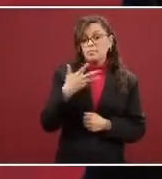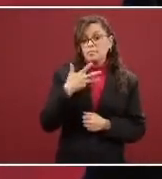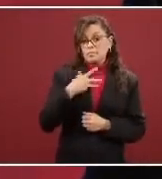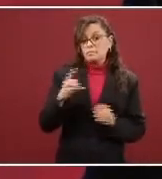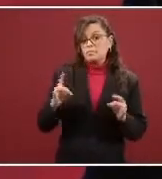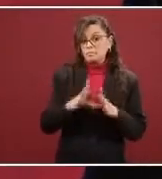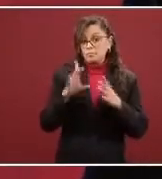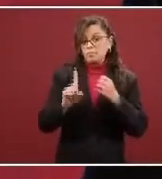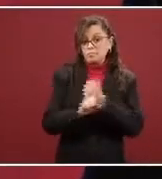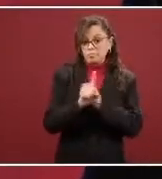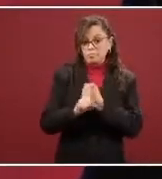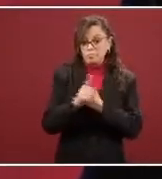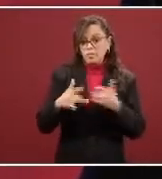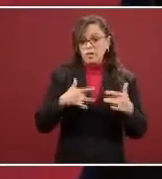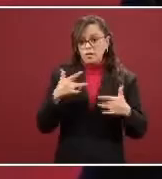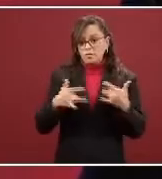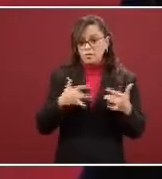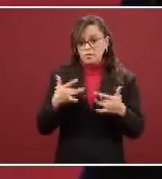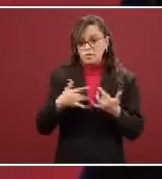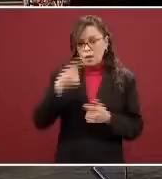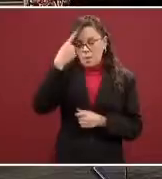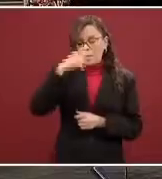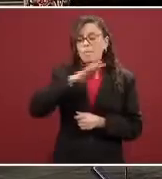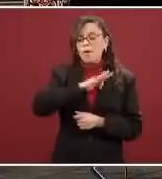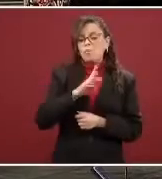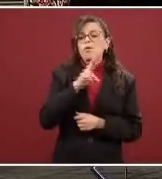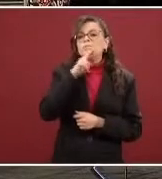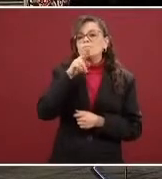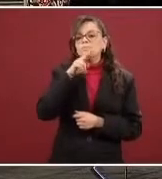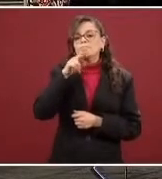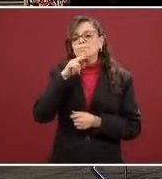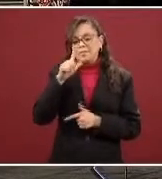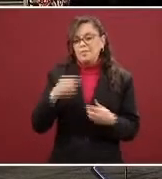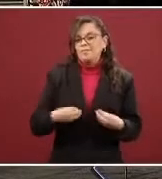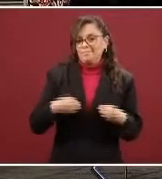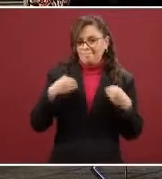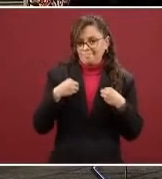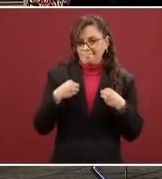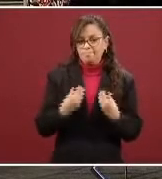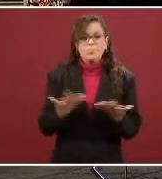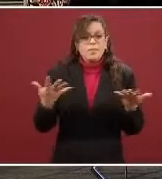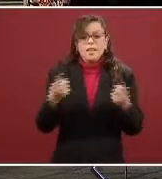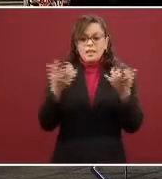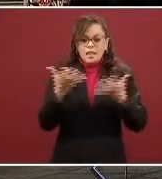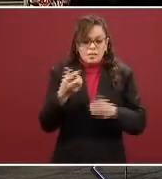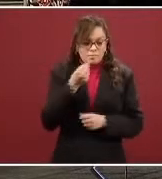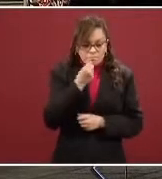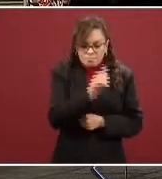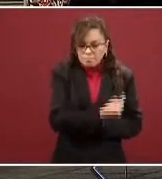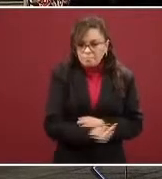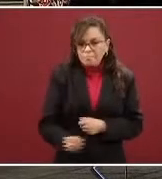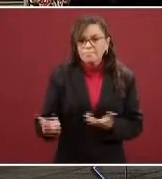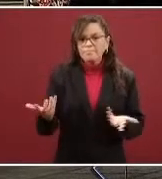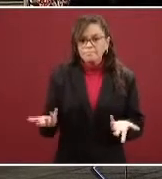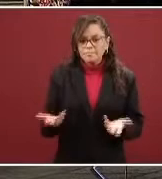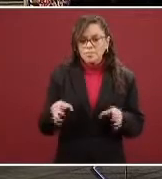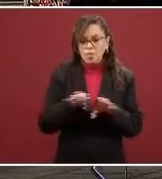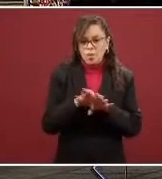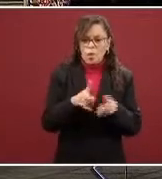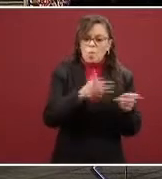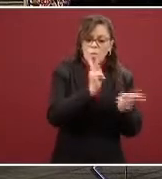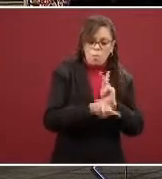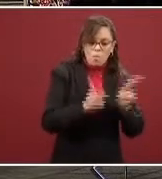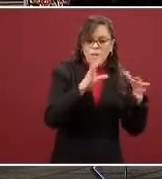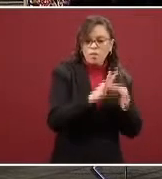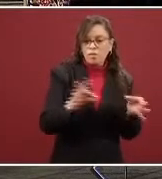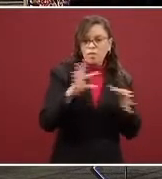y representan oportunidades para mejorar. ¿Qué va a pasar con los niños? Recibimos muchas veces esta duda, ¿cómo hablar con ellos acerca